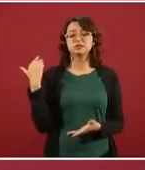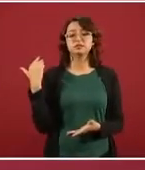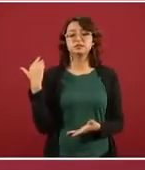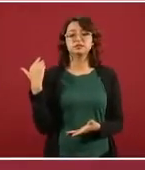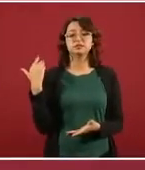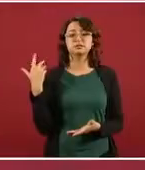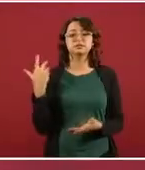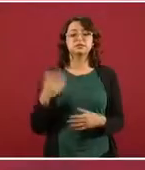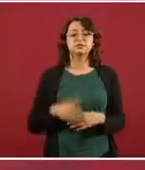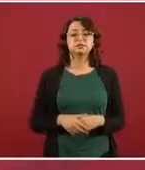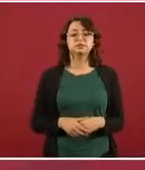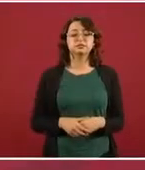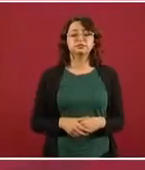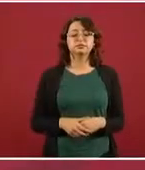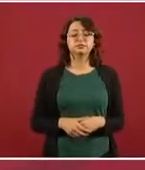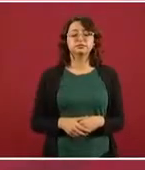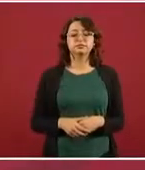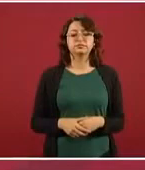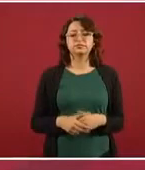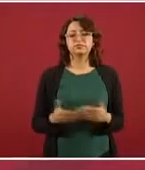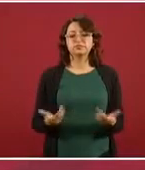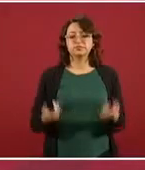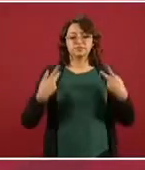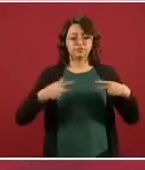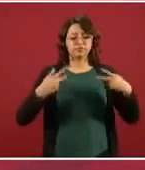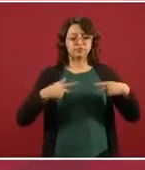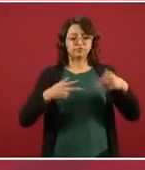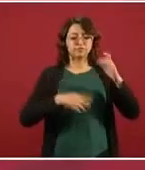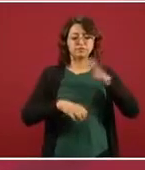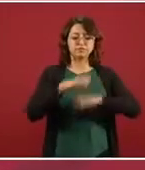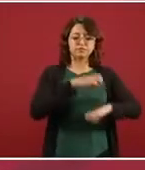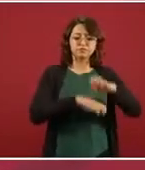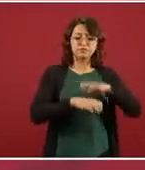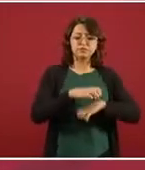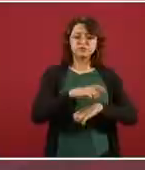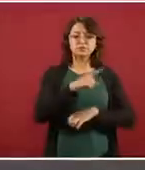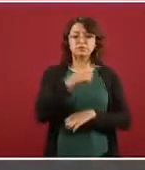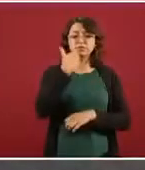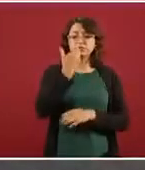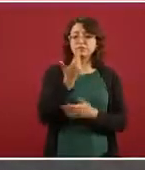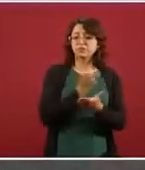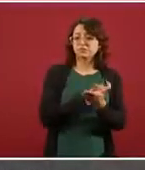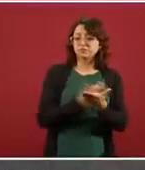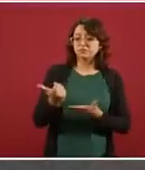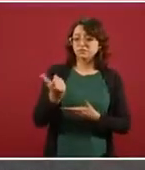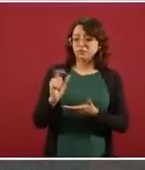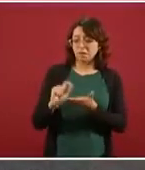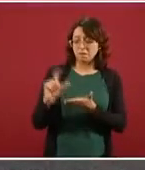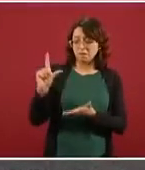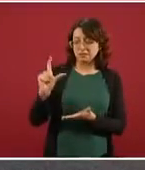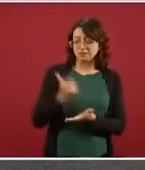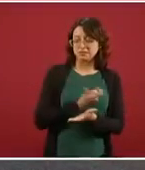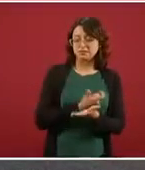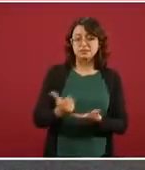aunque el empresario quisiera pagar más,